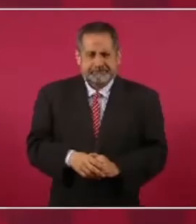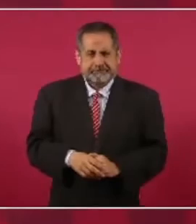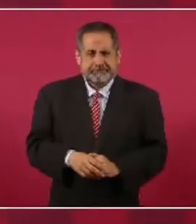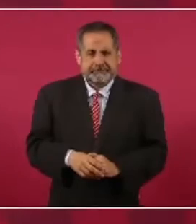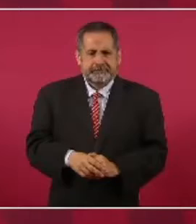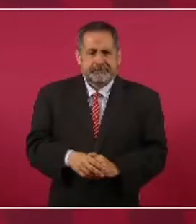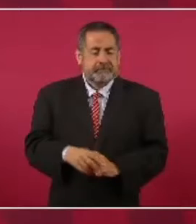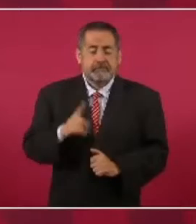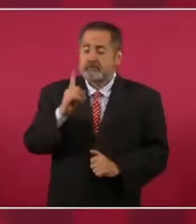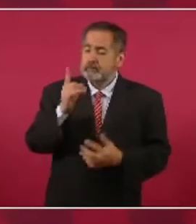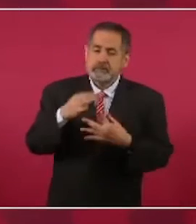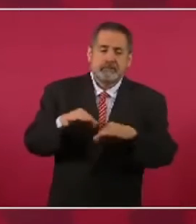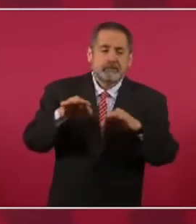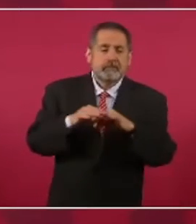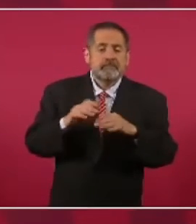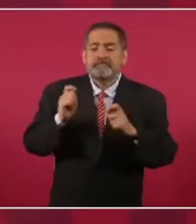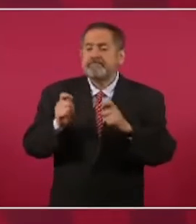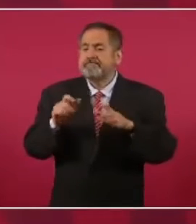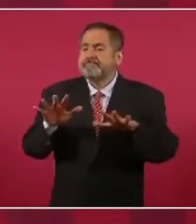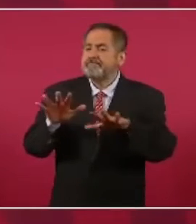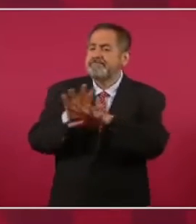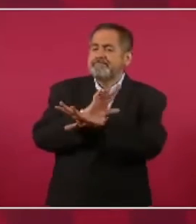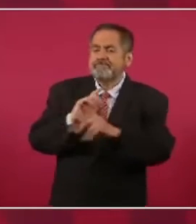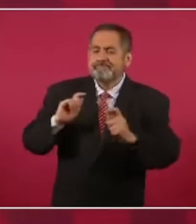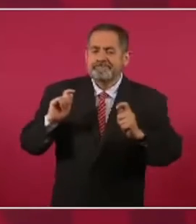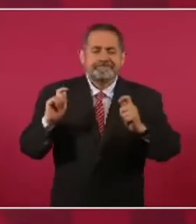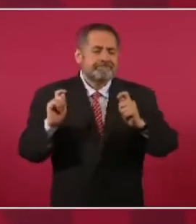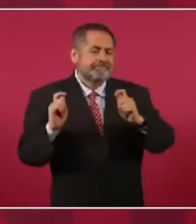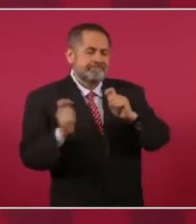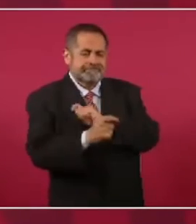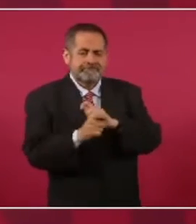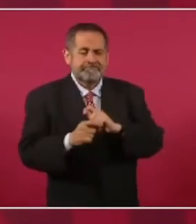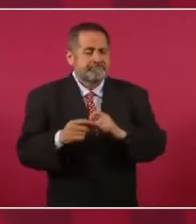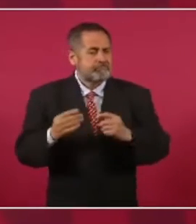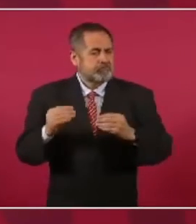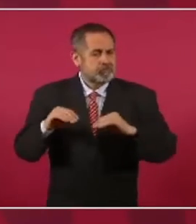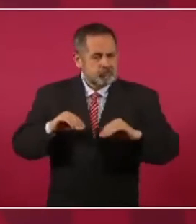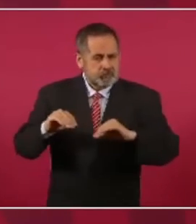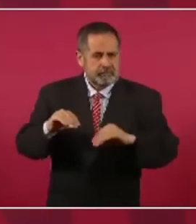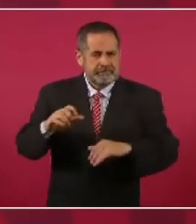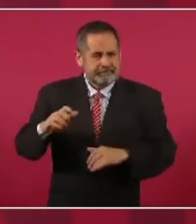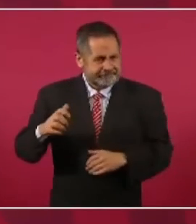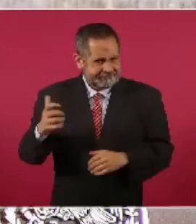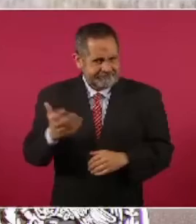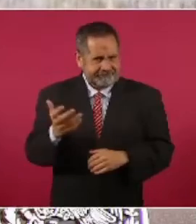lo fundamental es cambiar, transformar